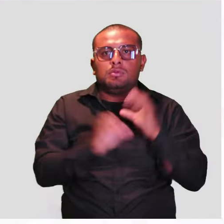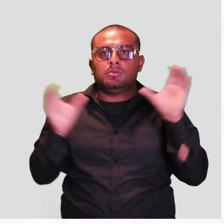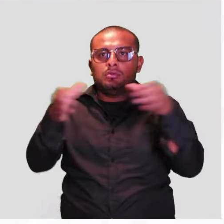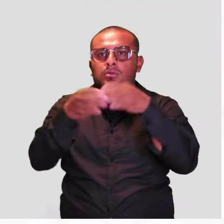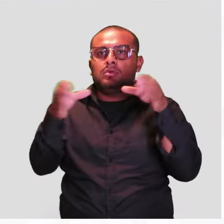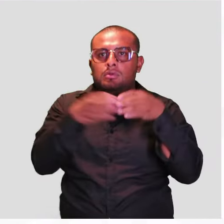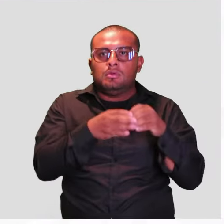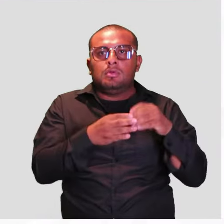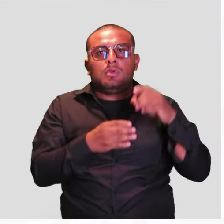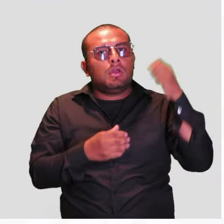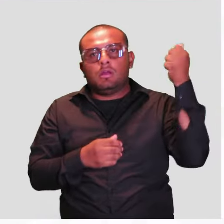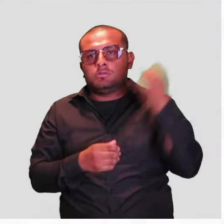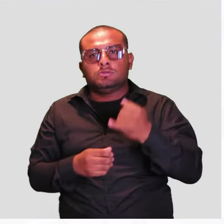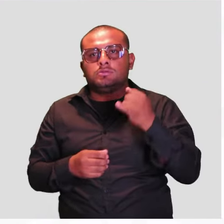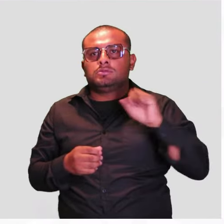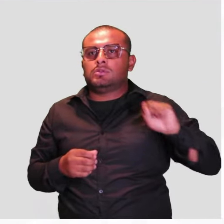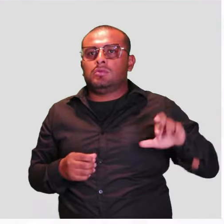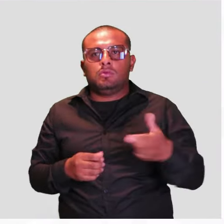San Juan.